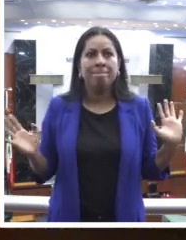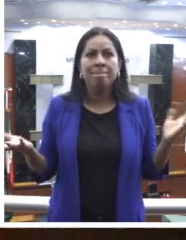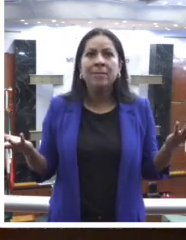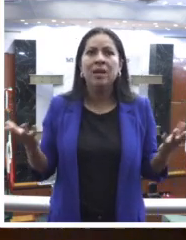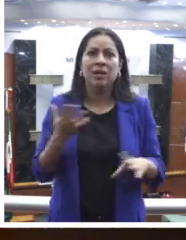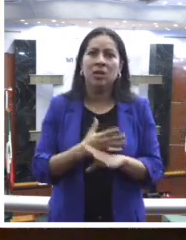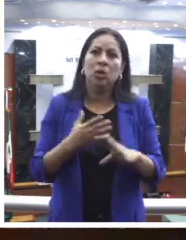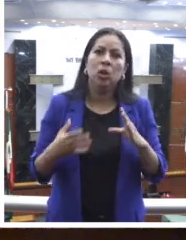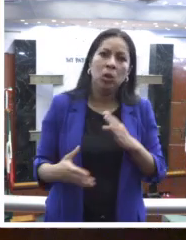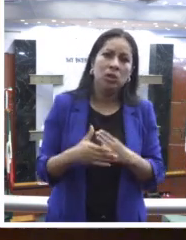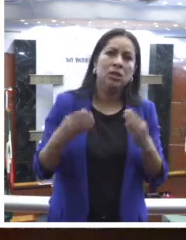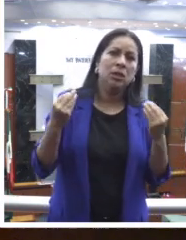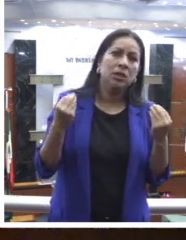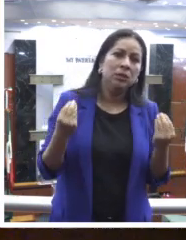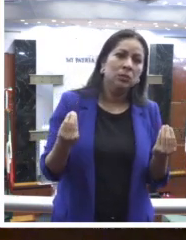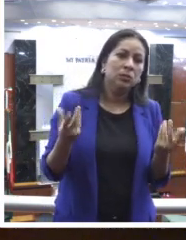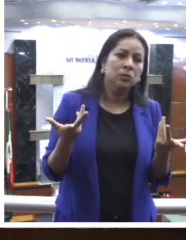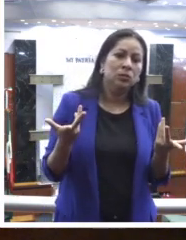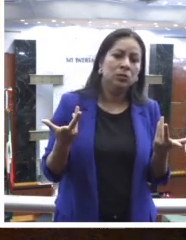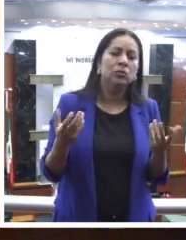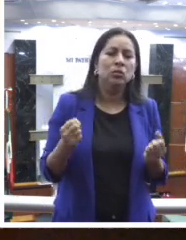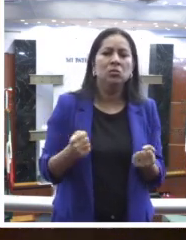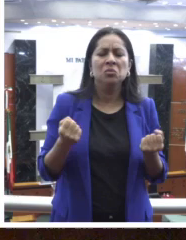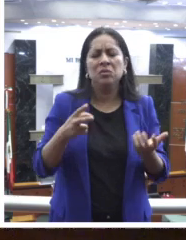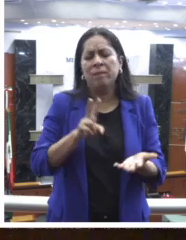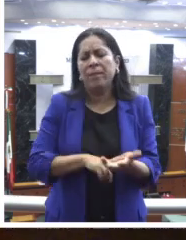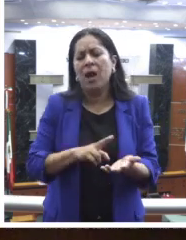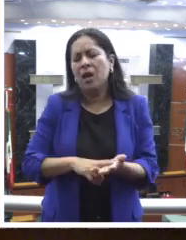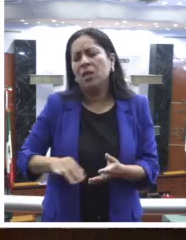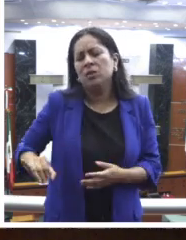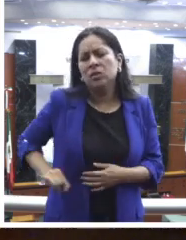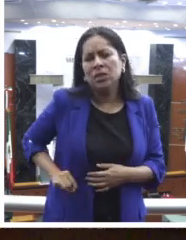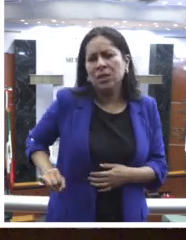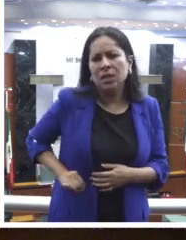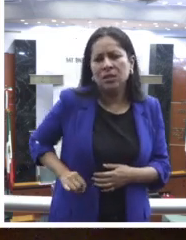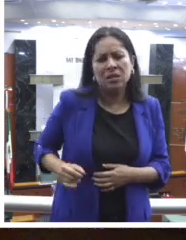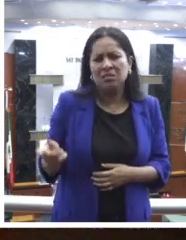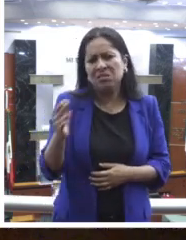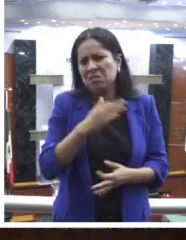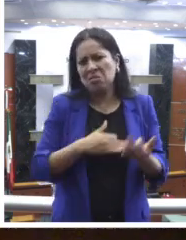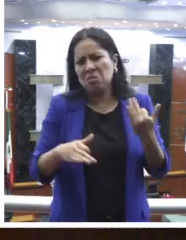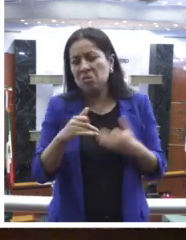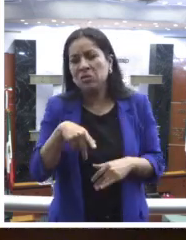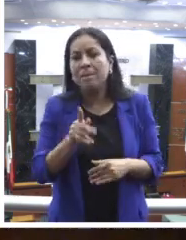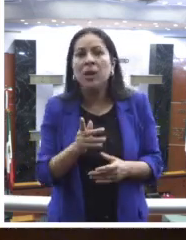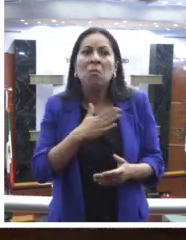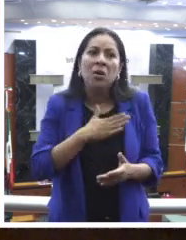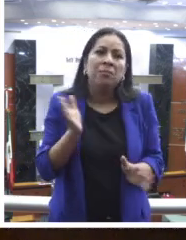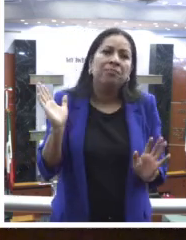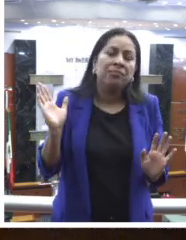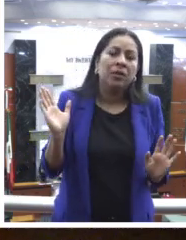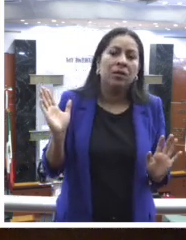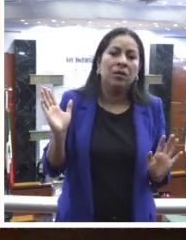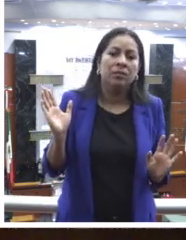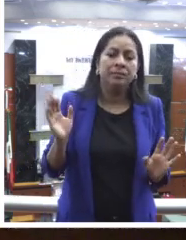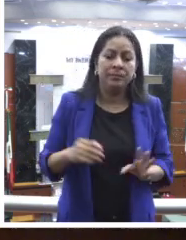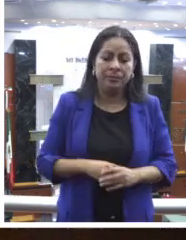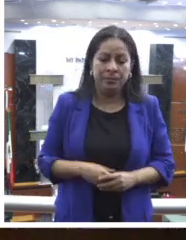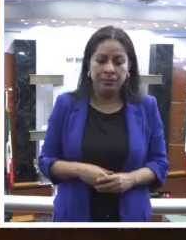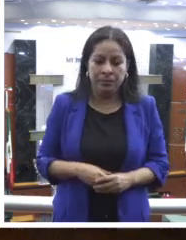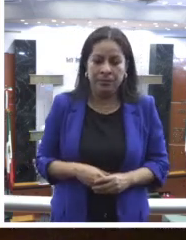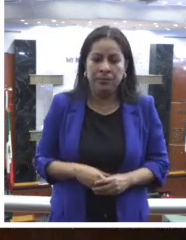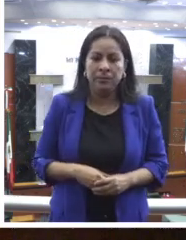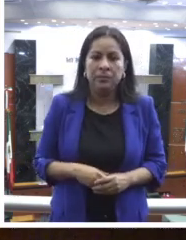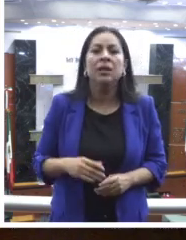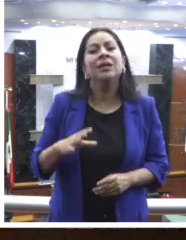argumentos seguramente sumamente válidos e interesantes en ambas posturas sin embargo bueno eh